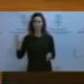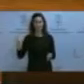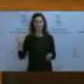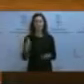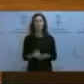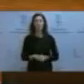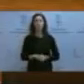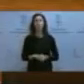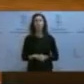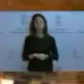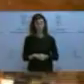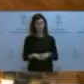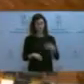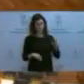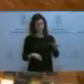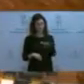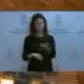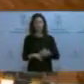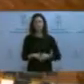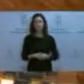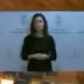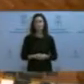Gobierno.